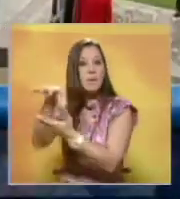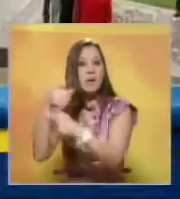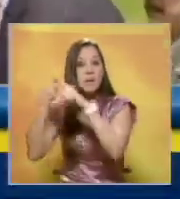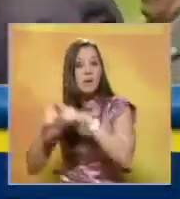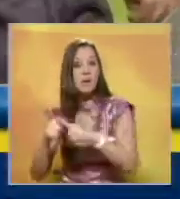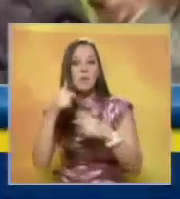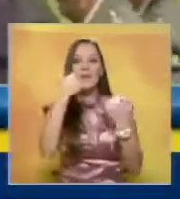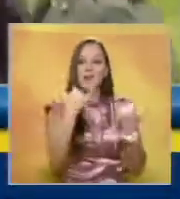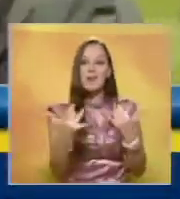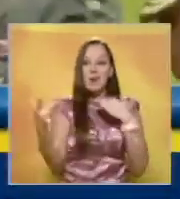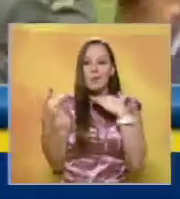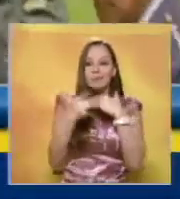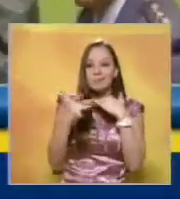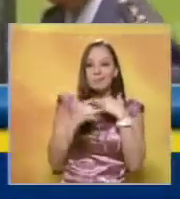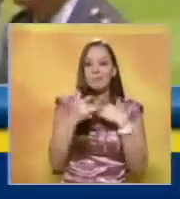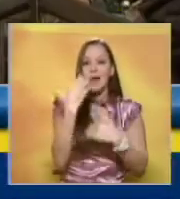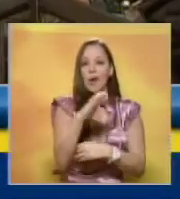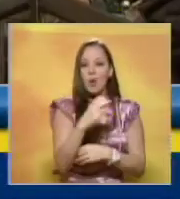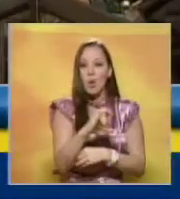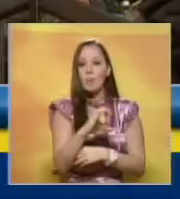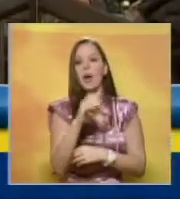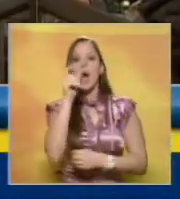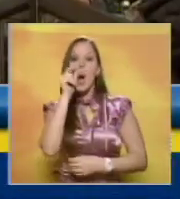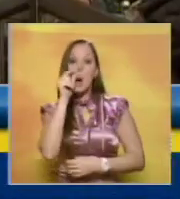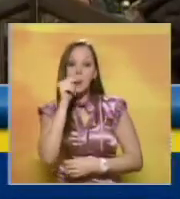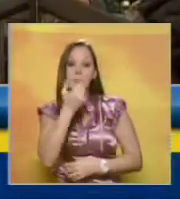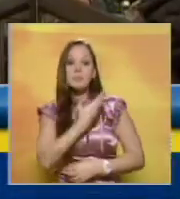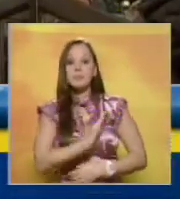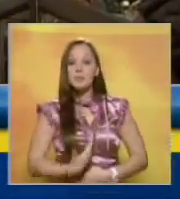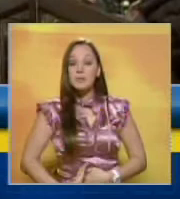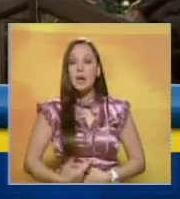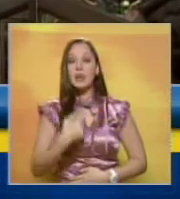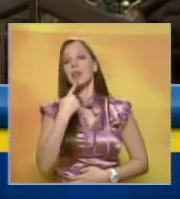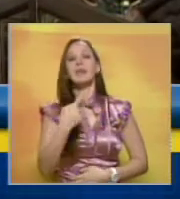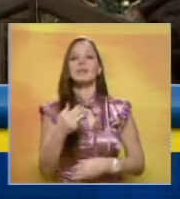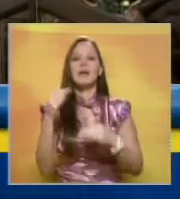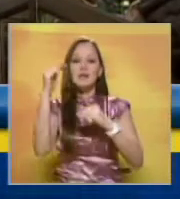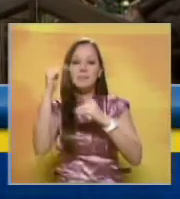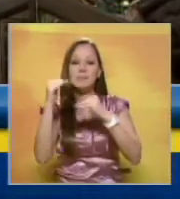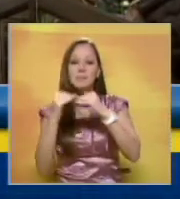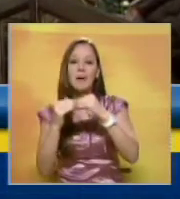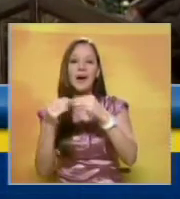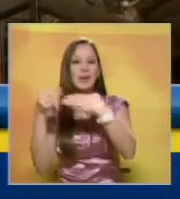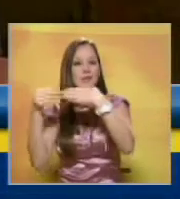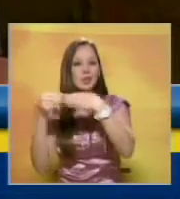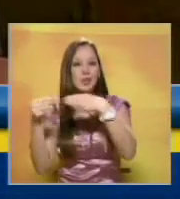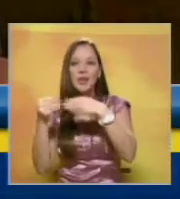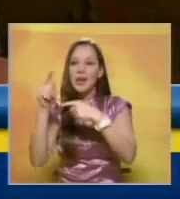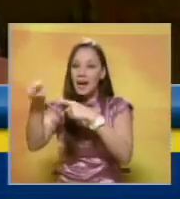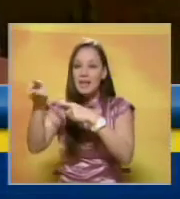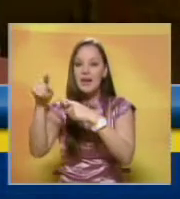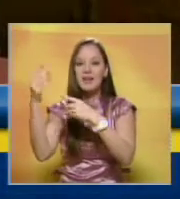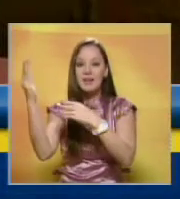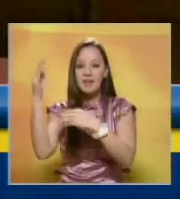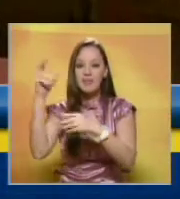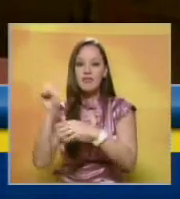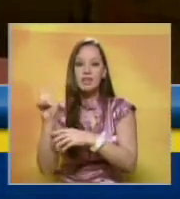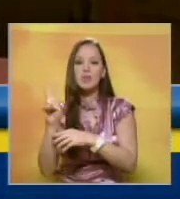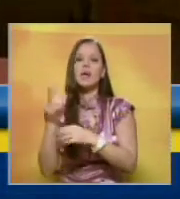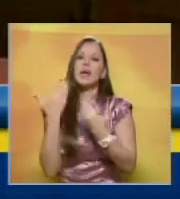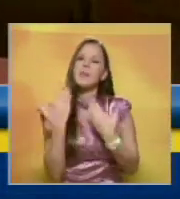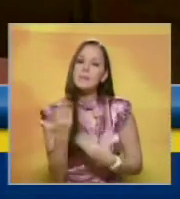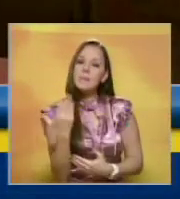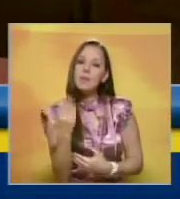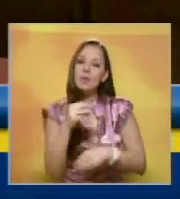mandatario colombiano se refirió a los problemas suscitados por la reducción de remesas provenientes de Venezuela y pidió a su ministro